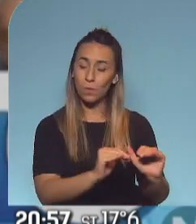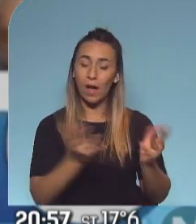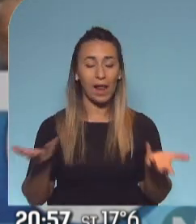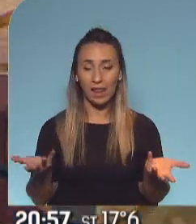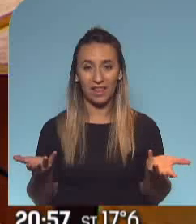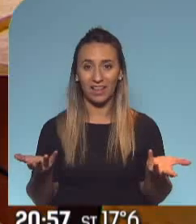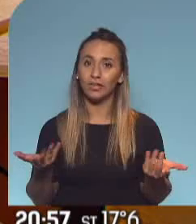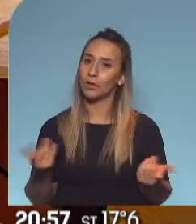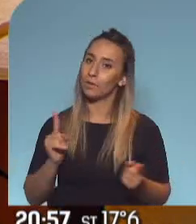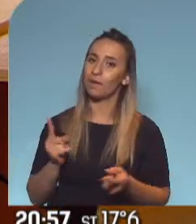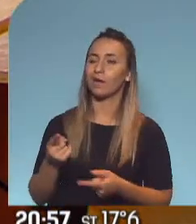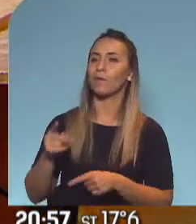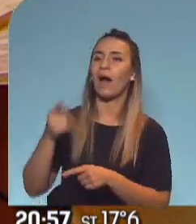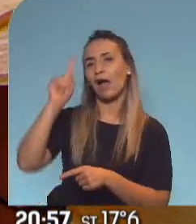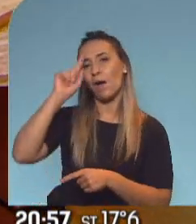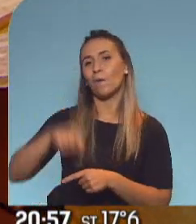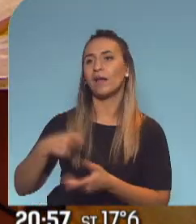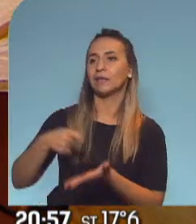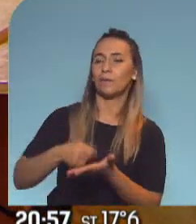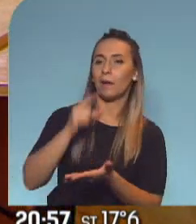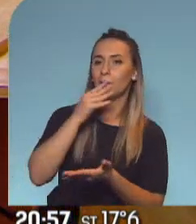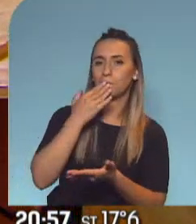no también será gracias nicolás